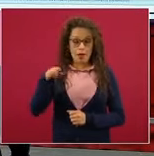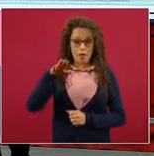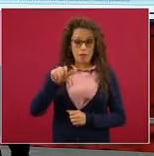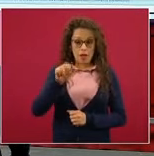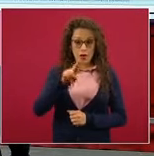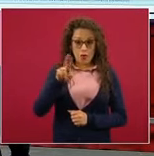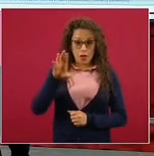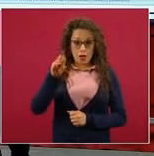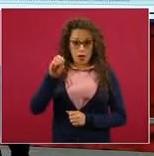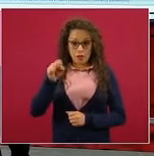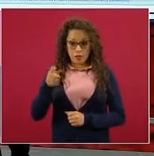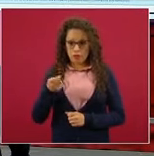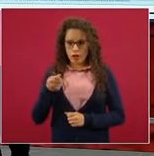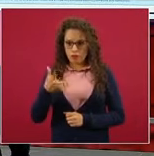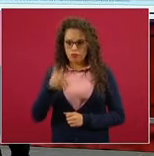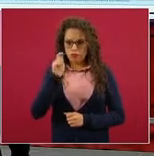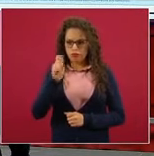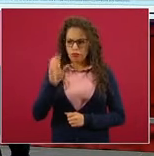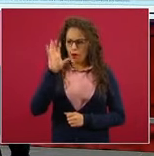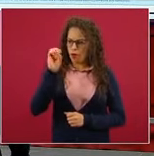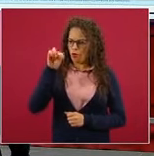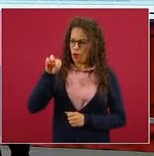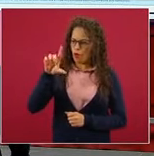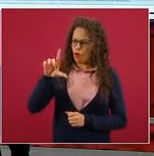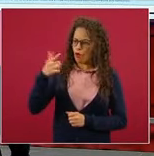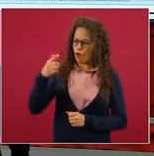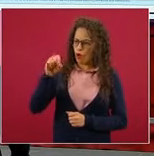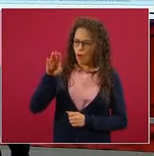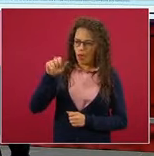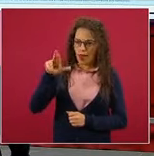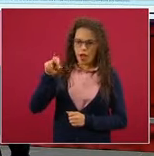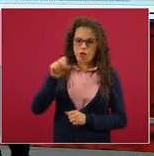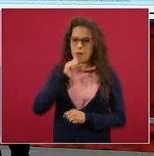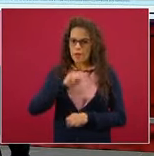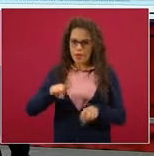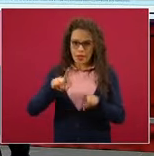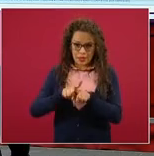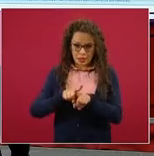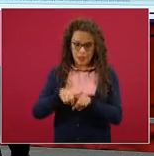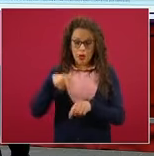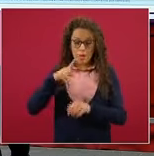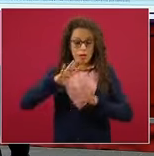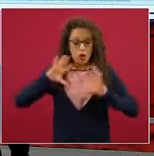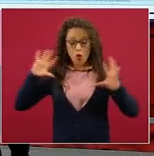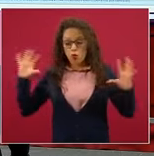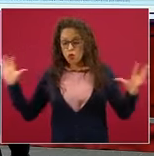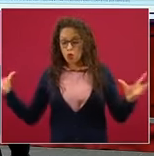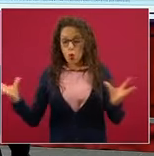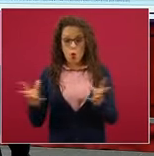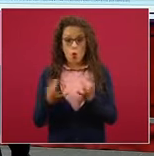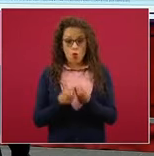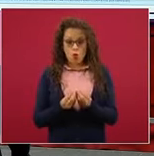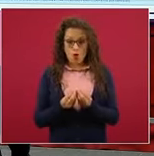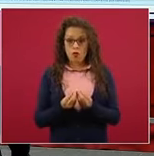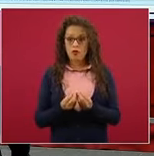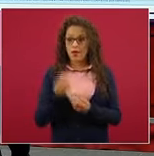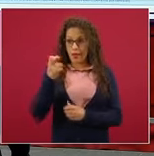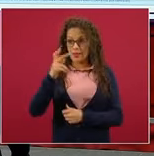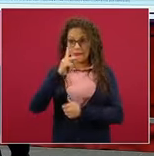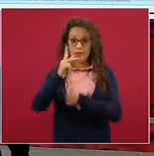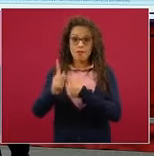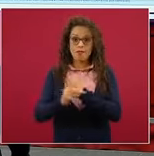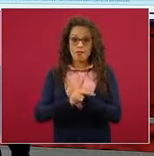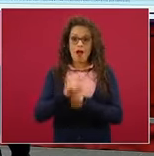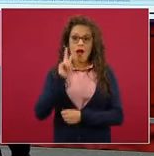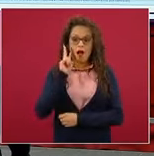una clasificación de conglomerado de casos, cuando todos estos se suman y en su totalidad para el país, vemos que está